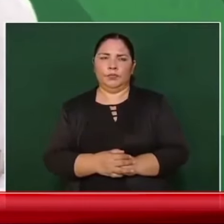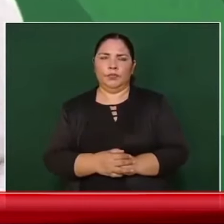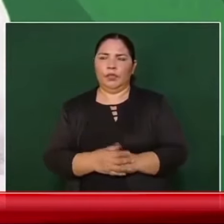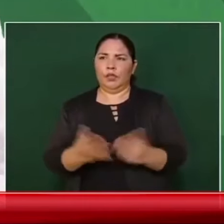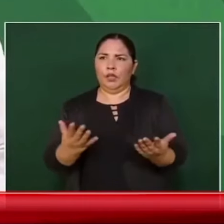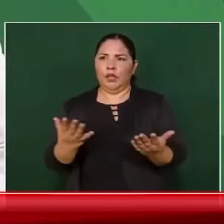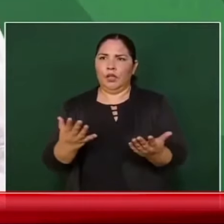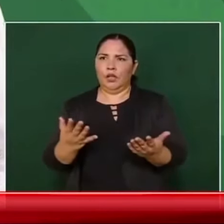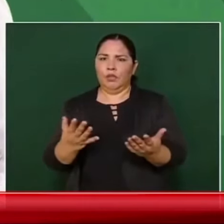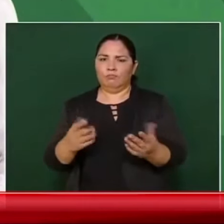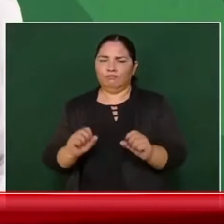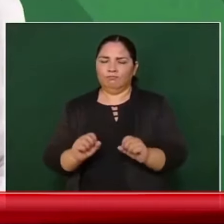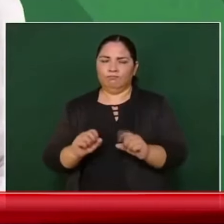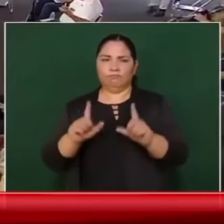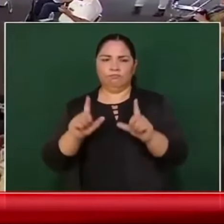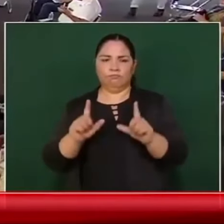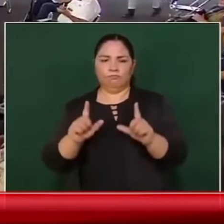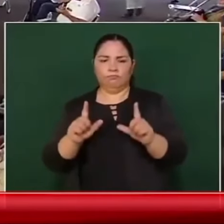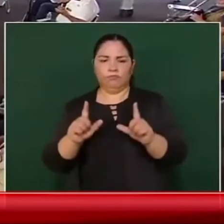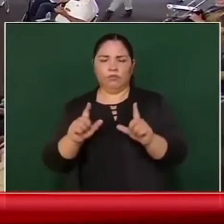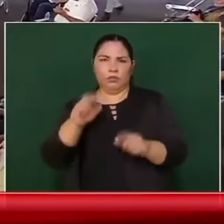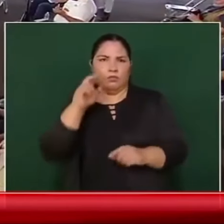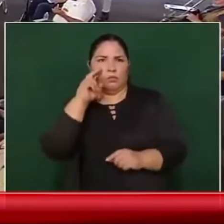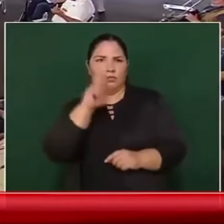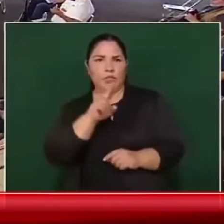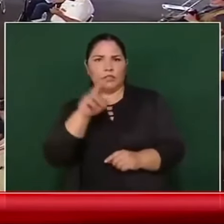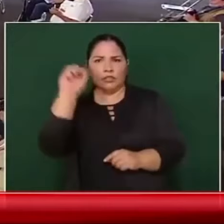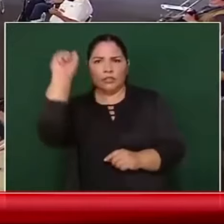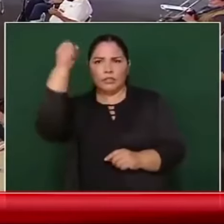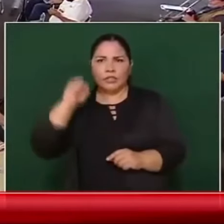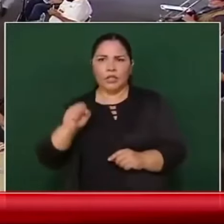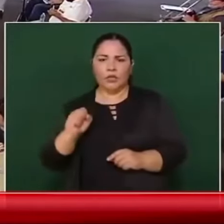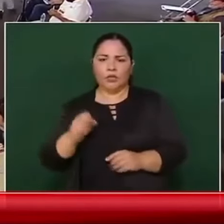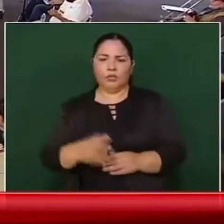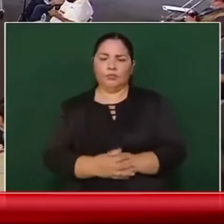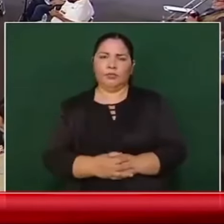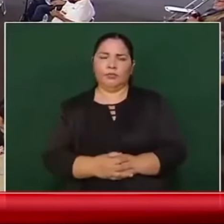a ver si ponemos vamos viendo sinaloa